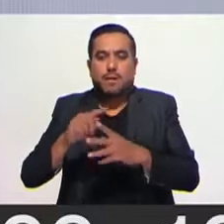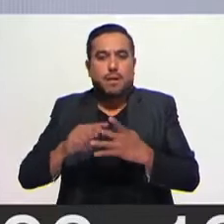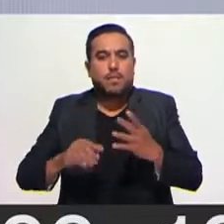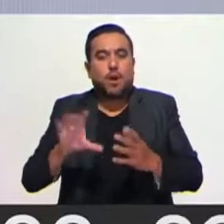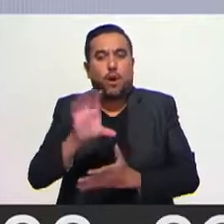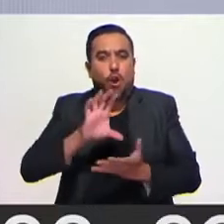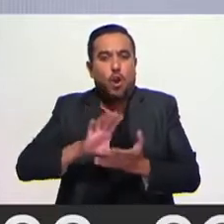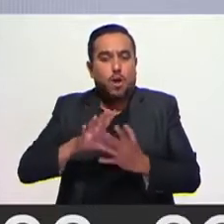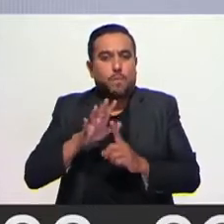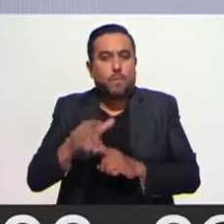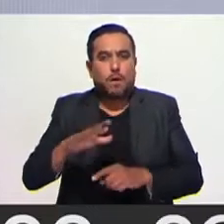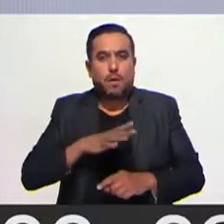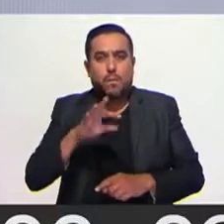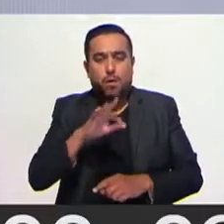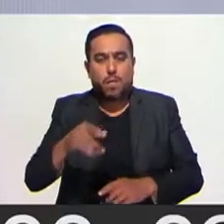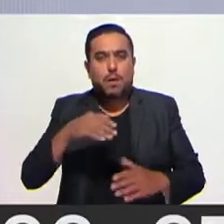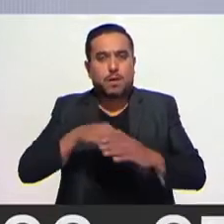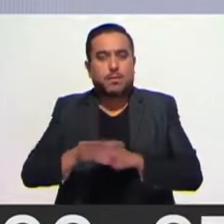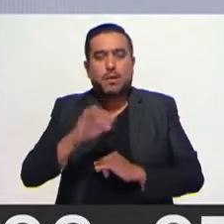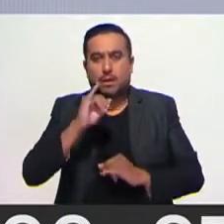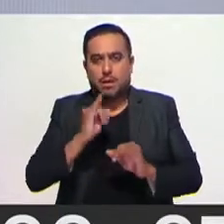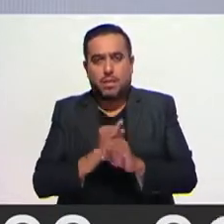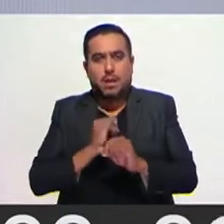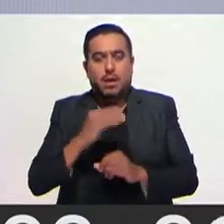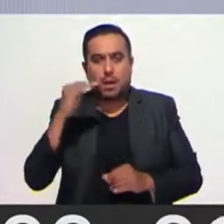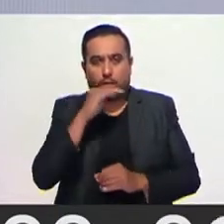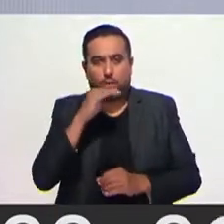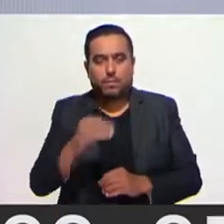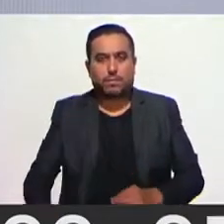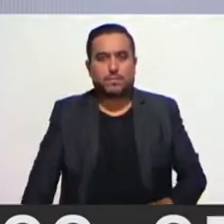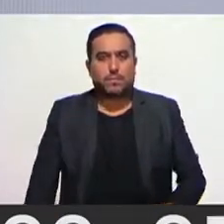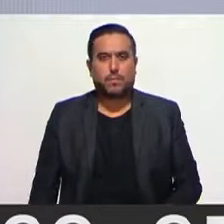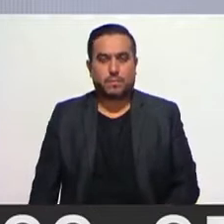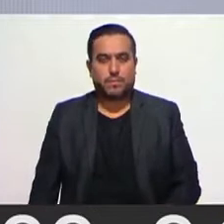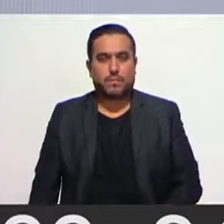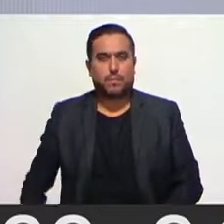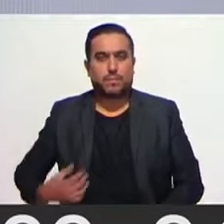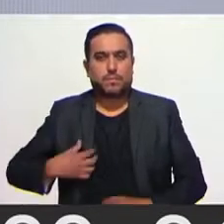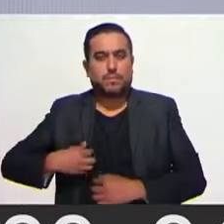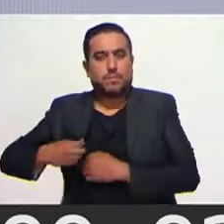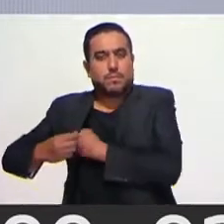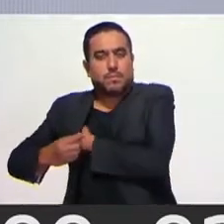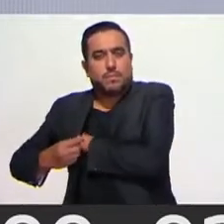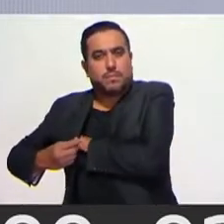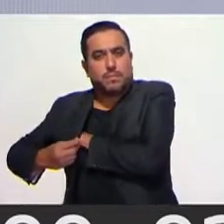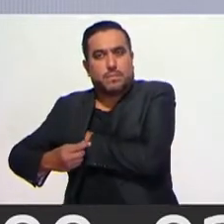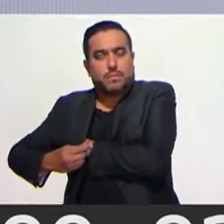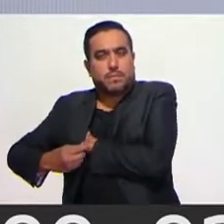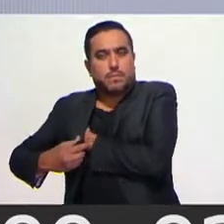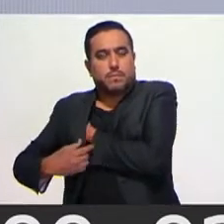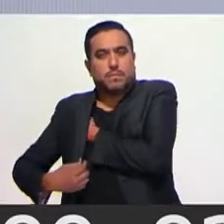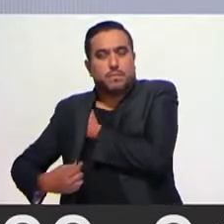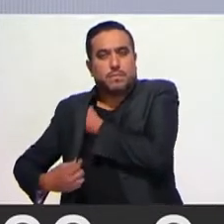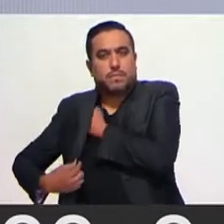colonias populares tengan ingreso a todo este internet gratuito, también en donde falten a las escuelas públicas.